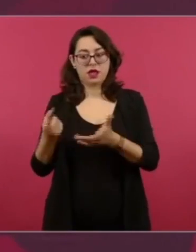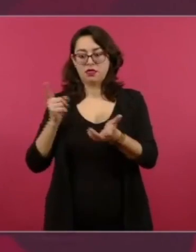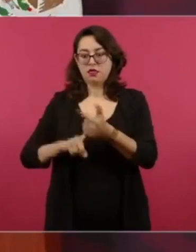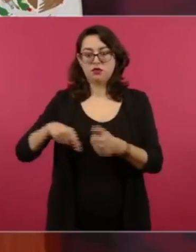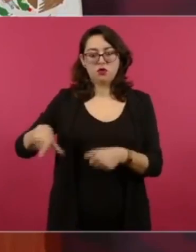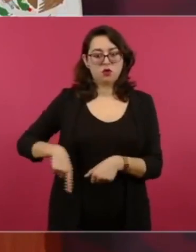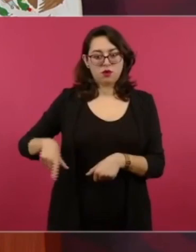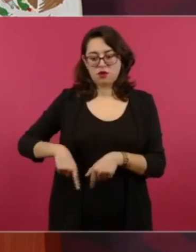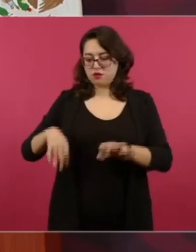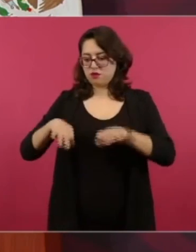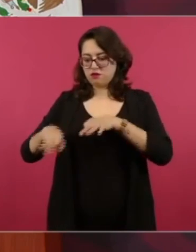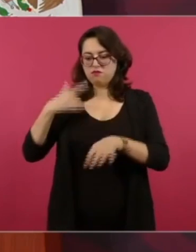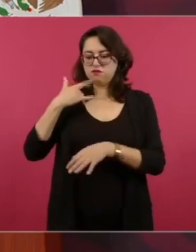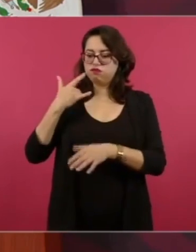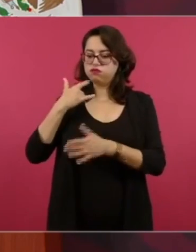hasta que llegó a ser